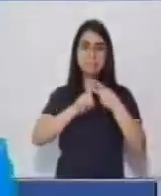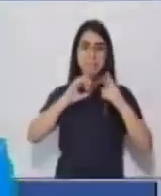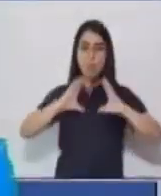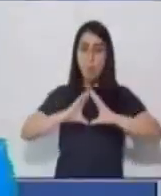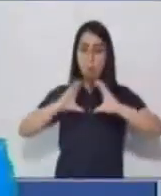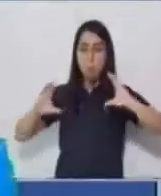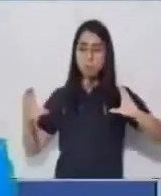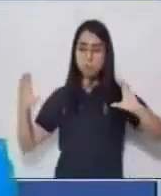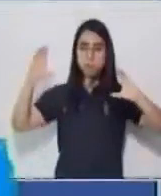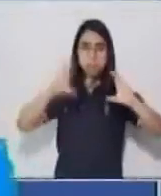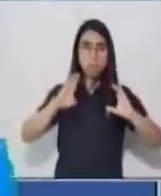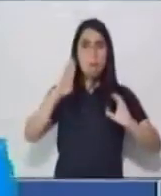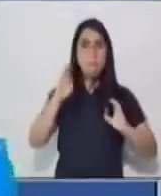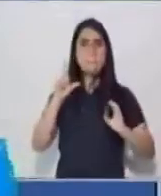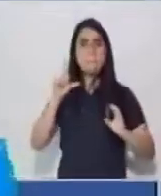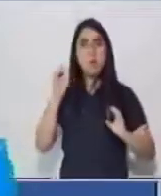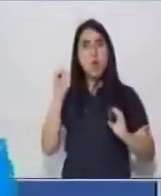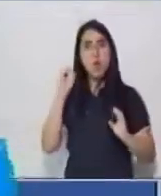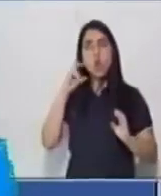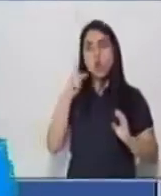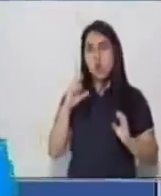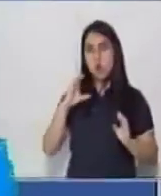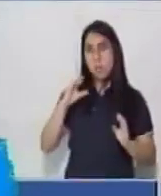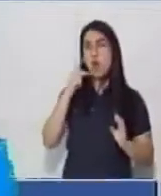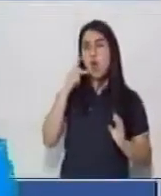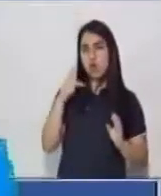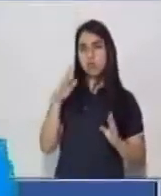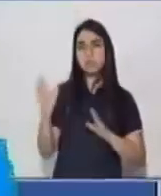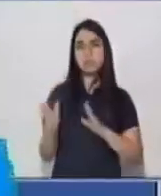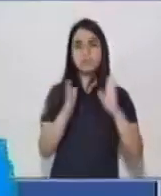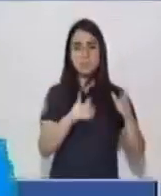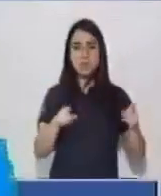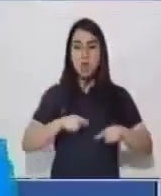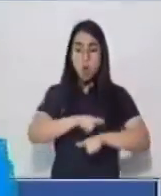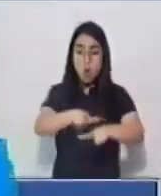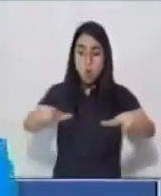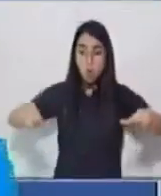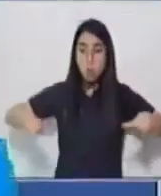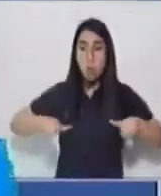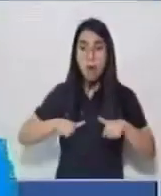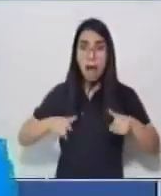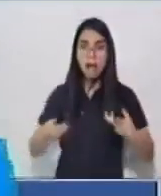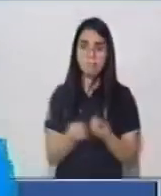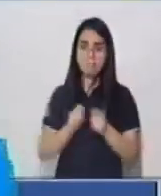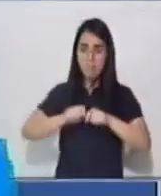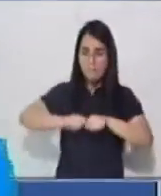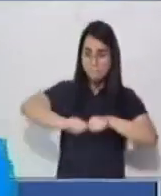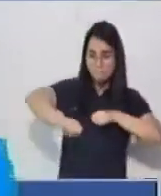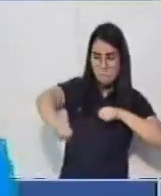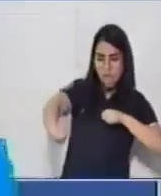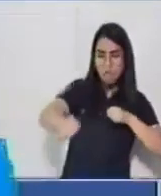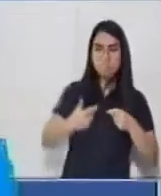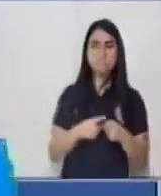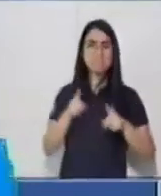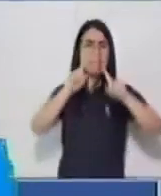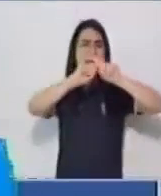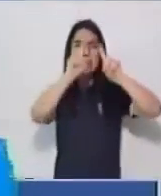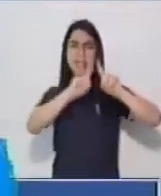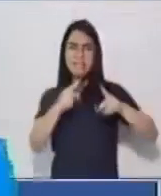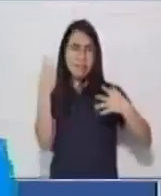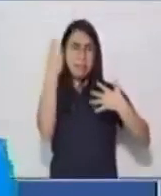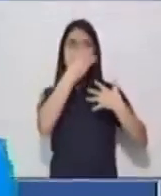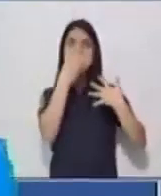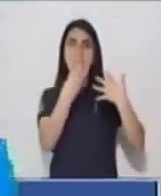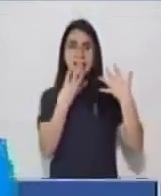Número 3. El desarrollo de las instrucciones, donde se describe paso